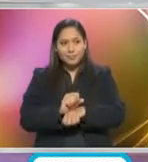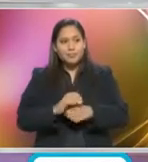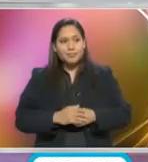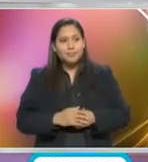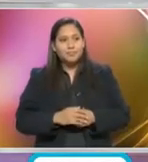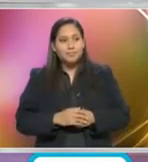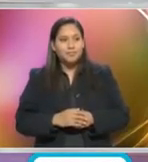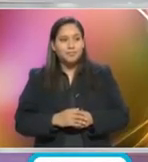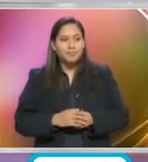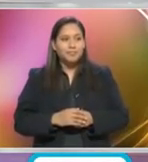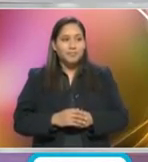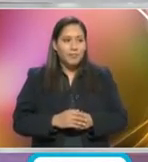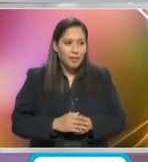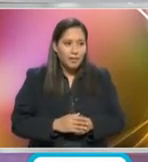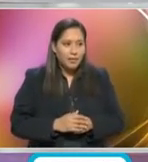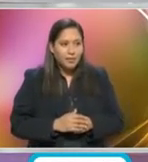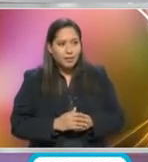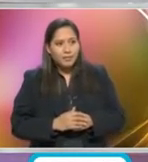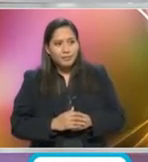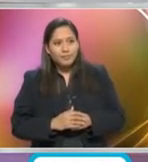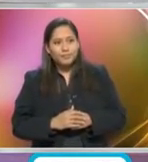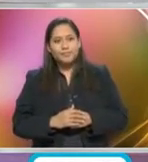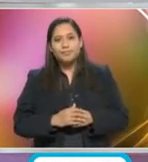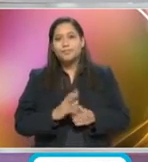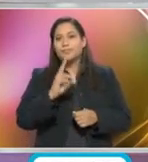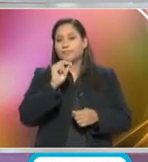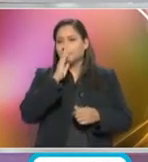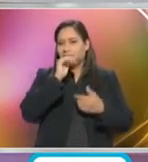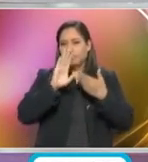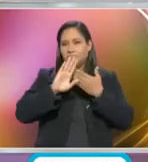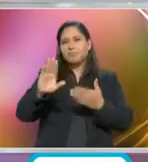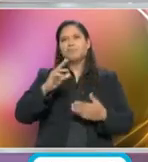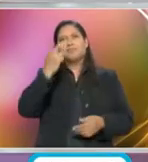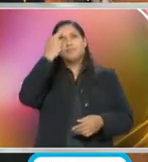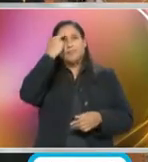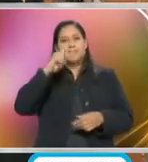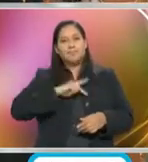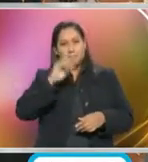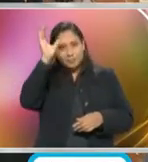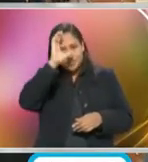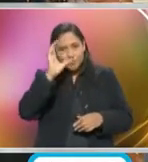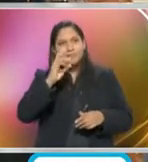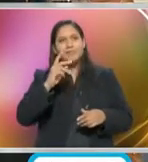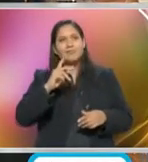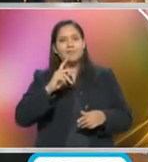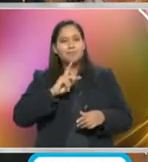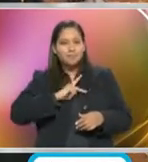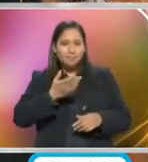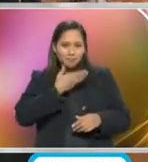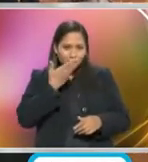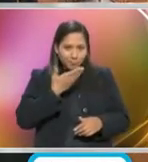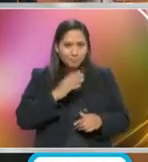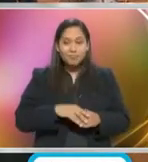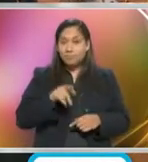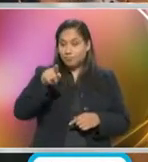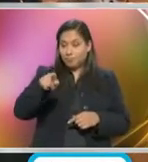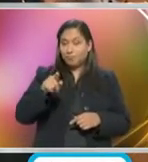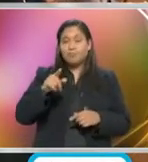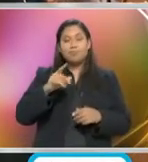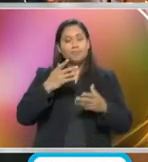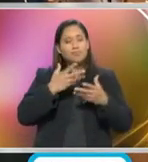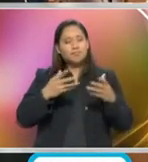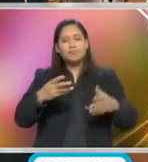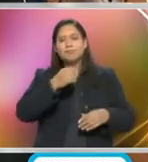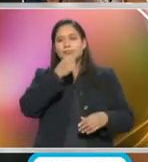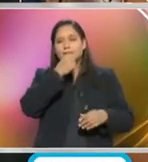donde, pues sí, no podemos evitar recordar nuestras tradiciones, nuestra cultura. Y tú eres un gran exponente